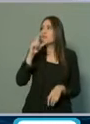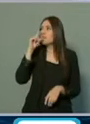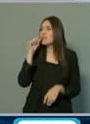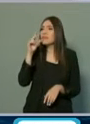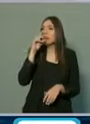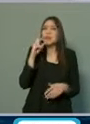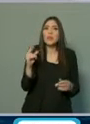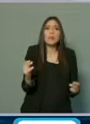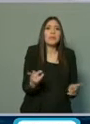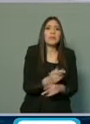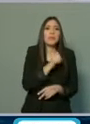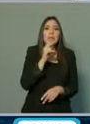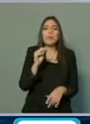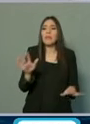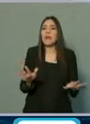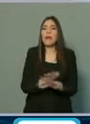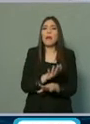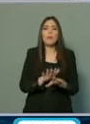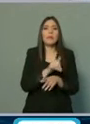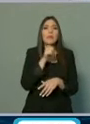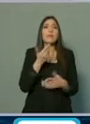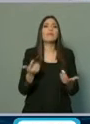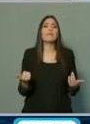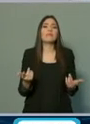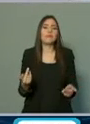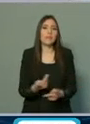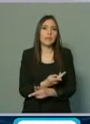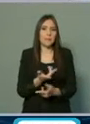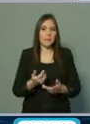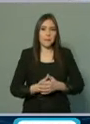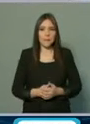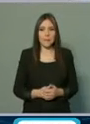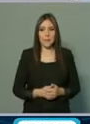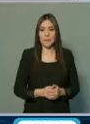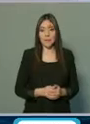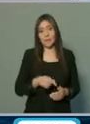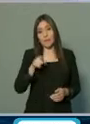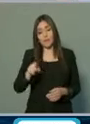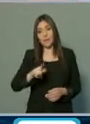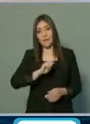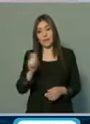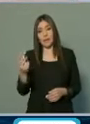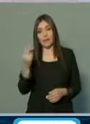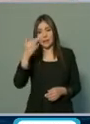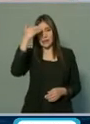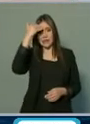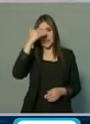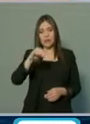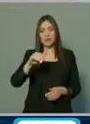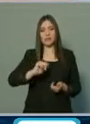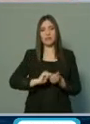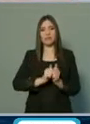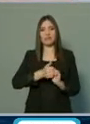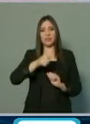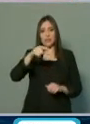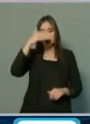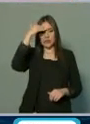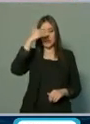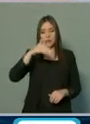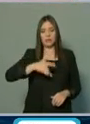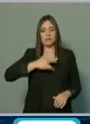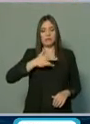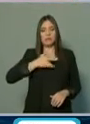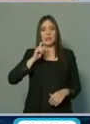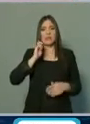no cambia, ya no... Y ahí es cuando también tienes que tener otra habilidad que es el autoconocimiento. No saber hasta dónde es importante,